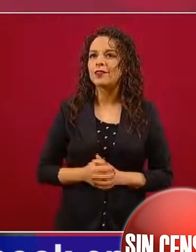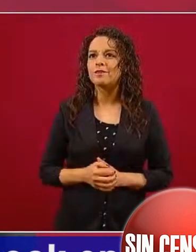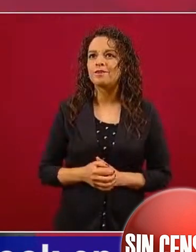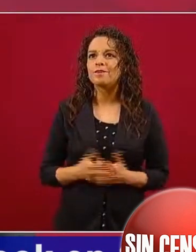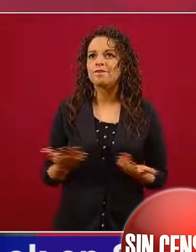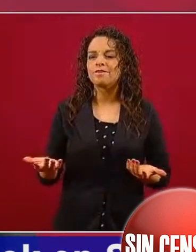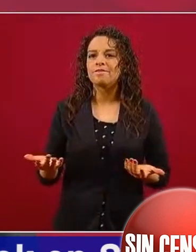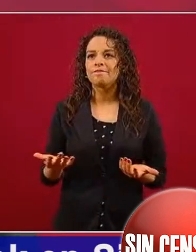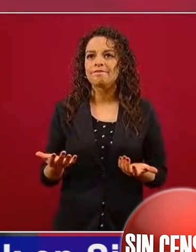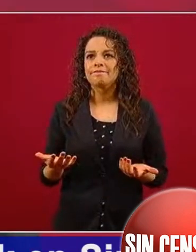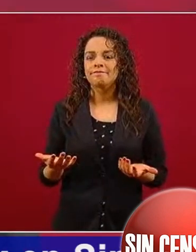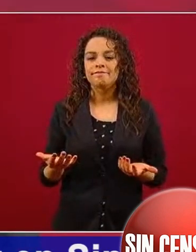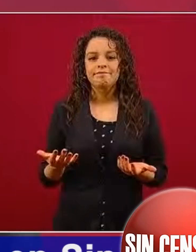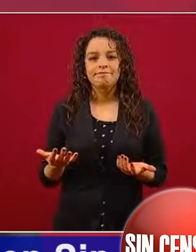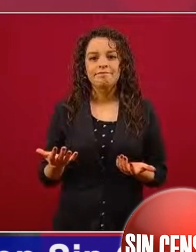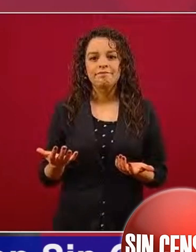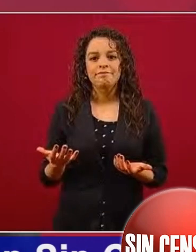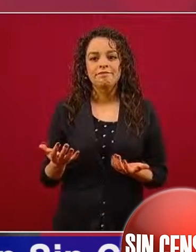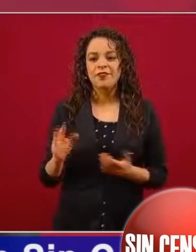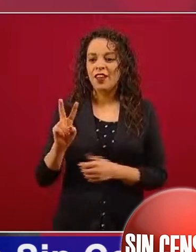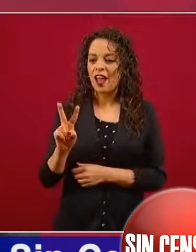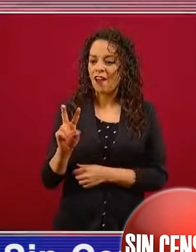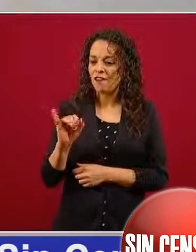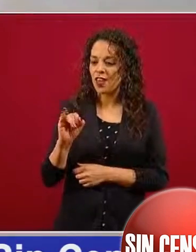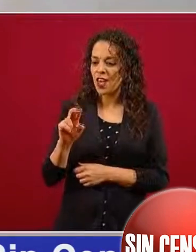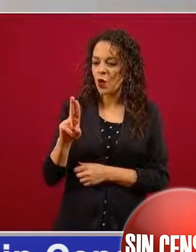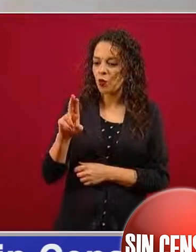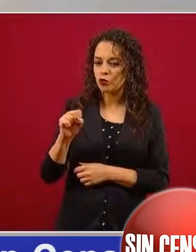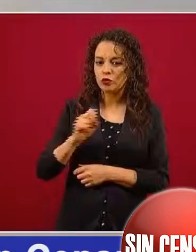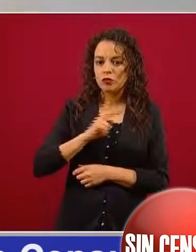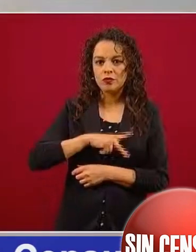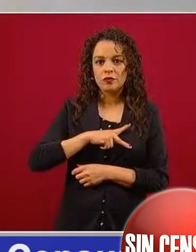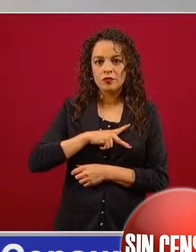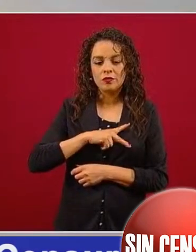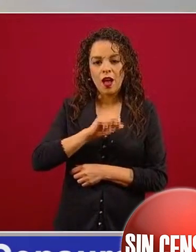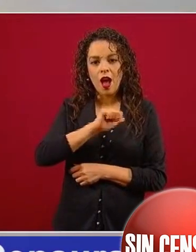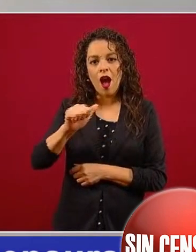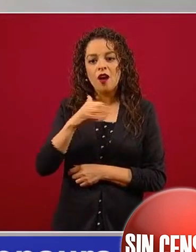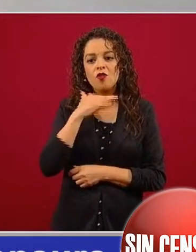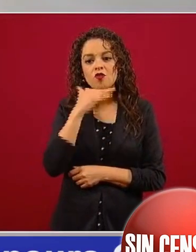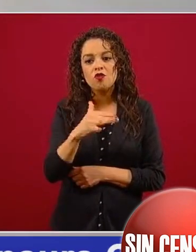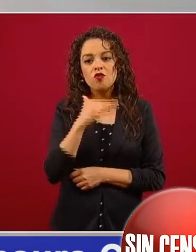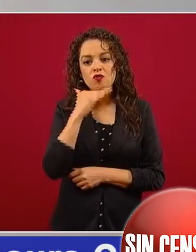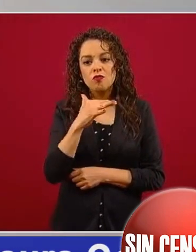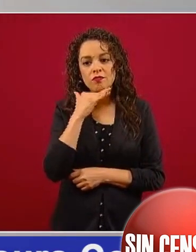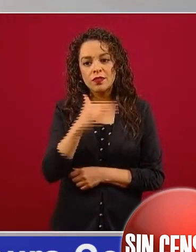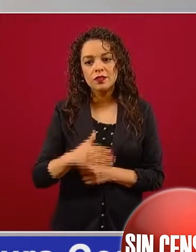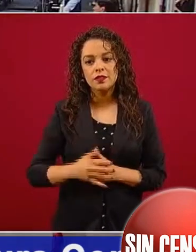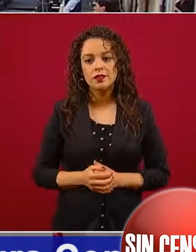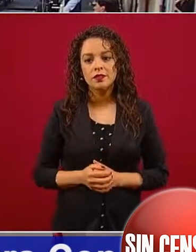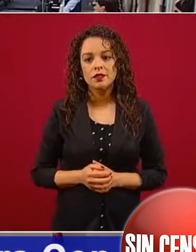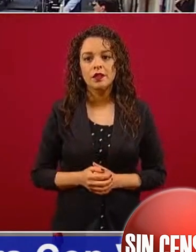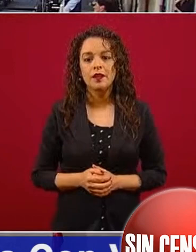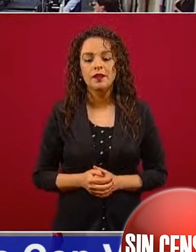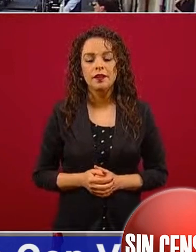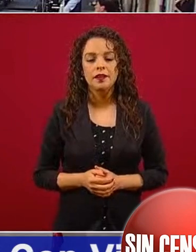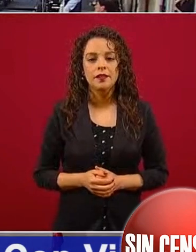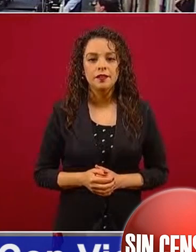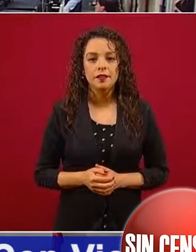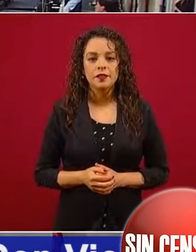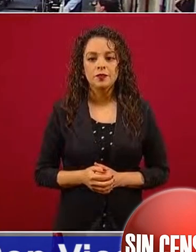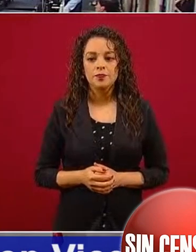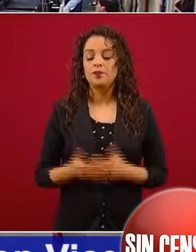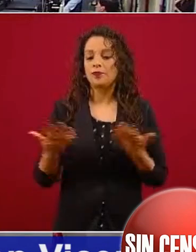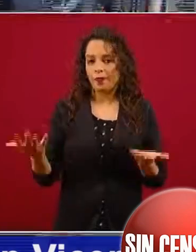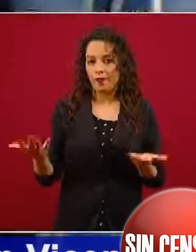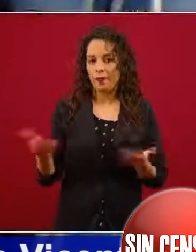de la corrupción. A ver, entonces, para cerrar ya está tocado. El planteamiento, como lo estoy